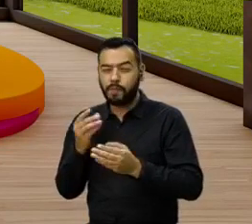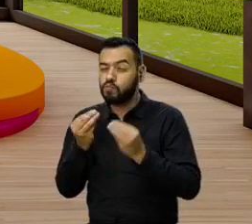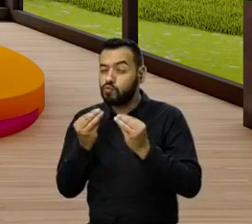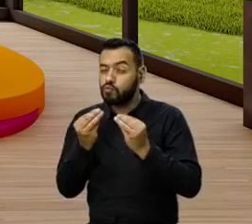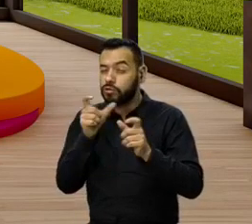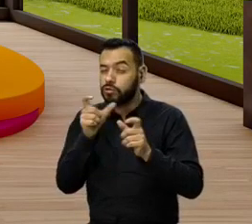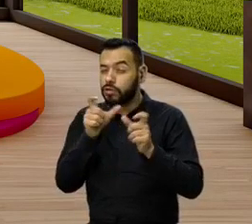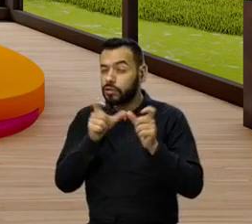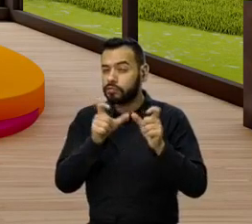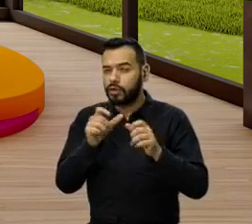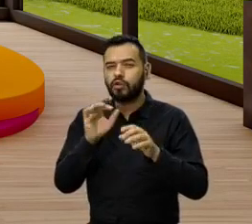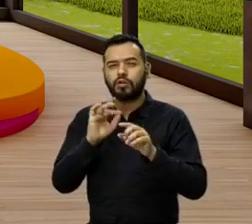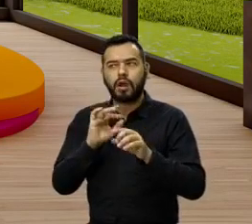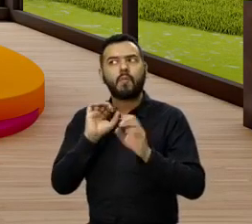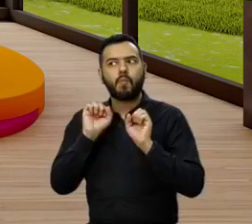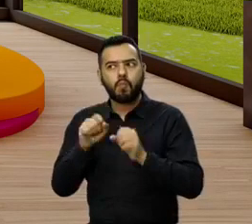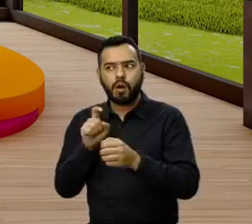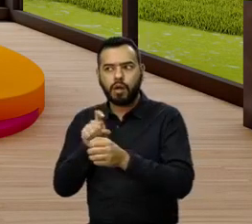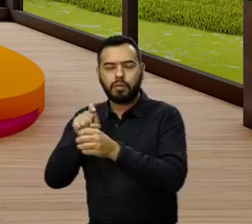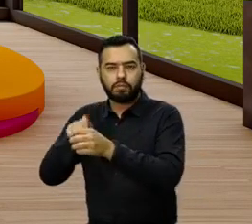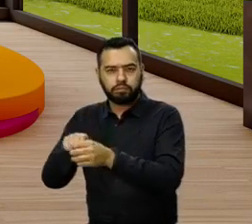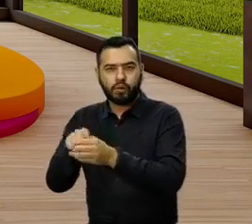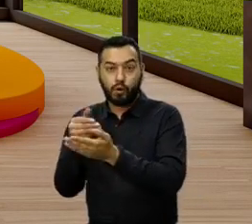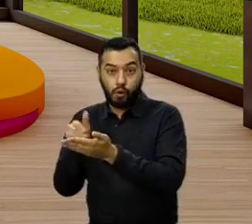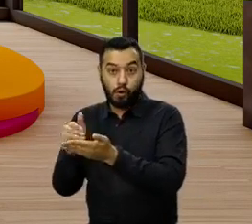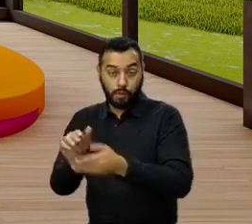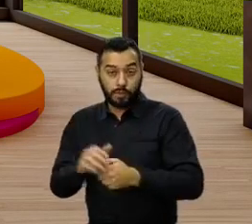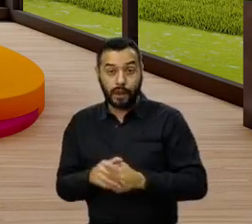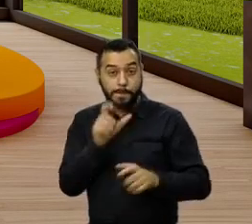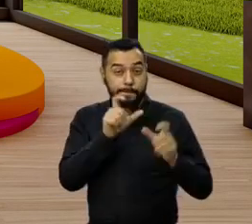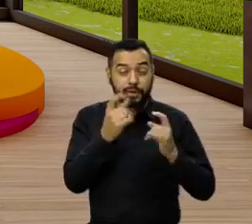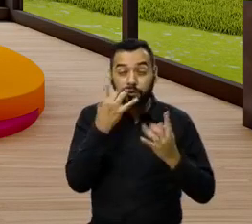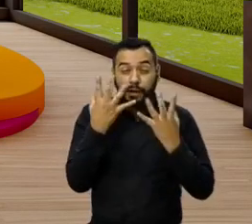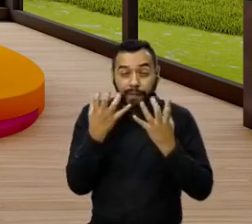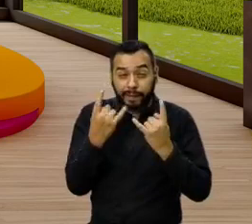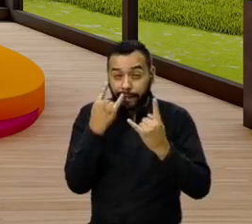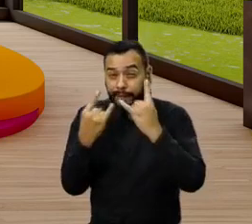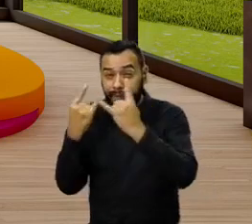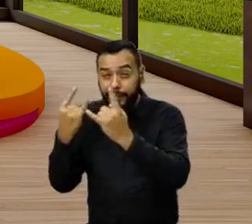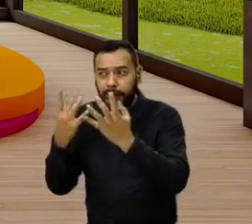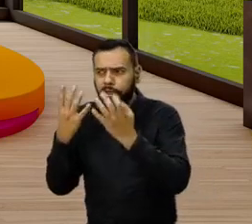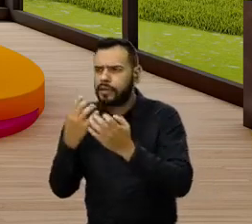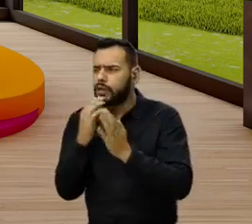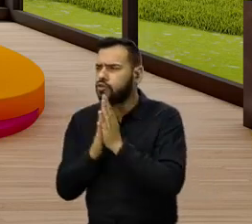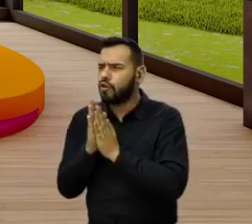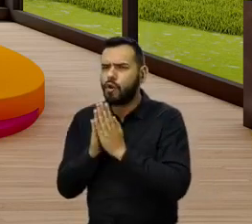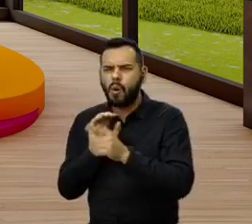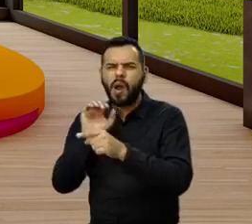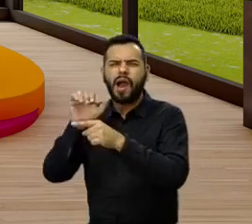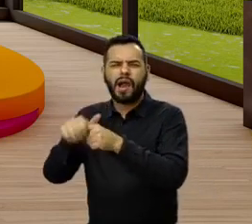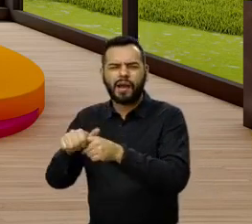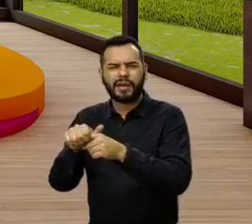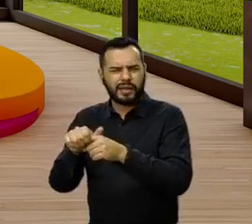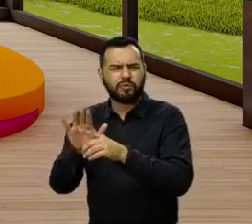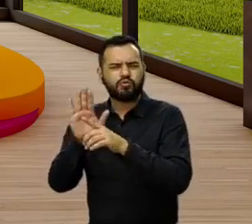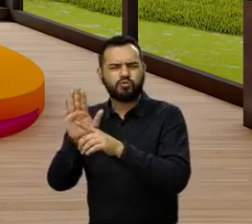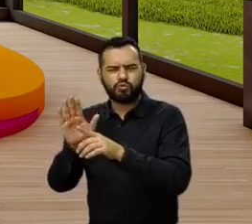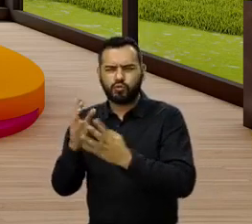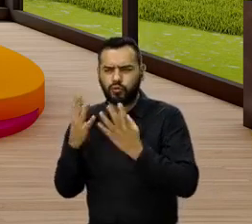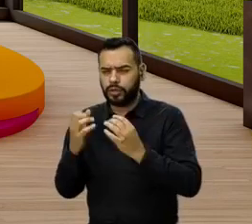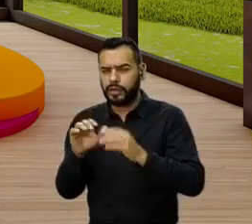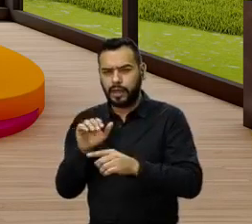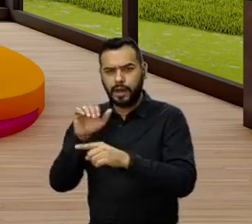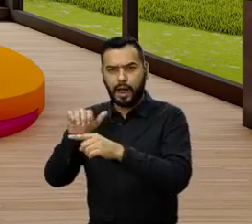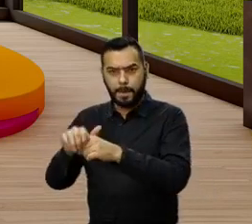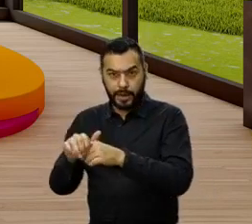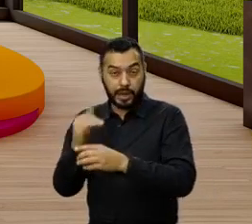aplicar claro y si estas personas que quieren que están interesadas quieren aplicar como podrían agendar una cita si quieren